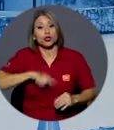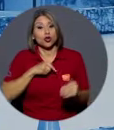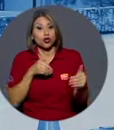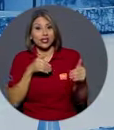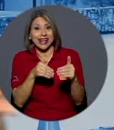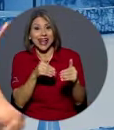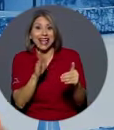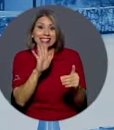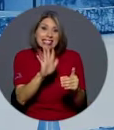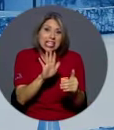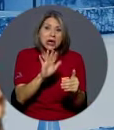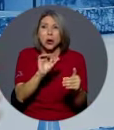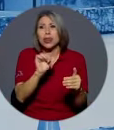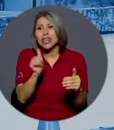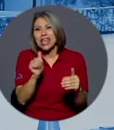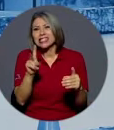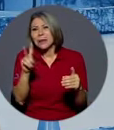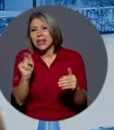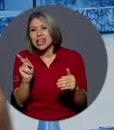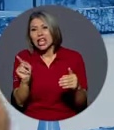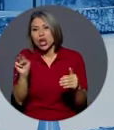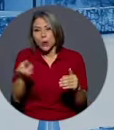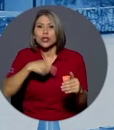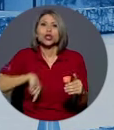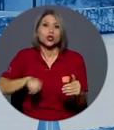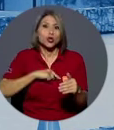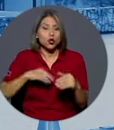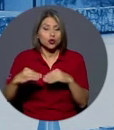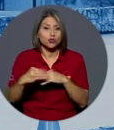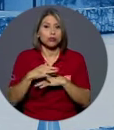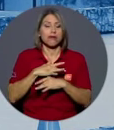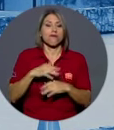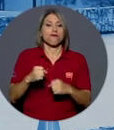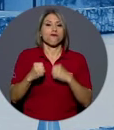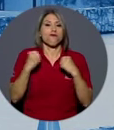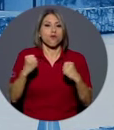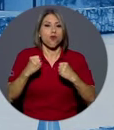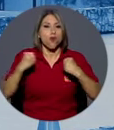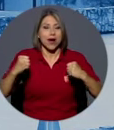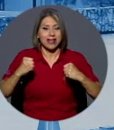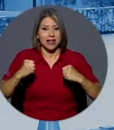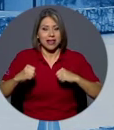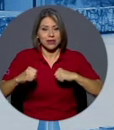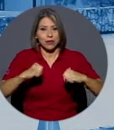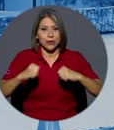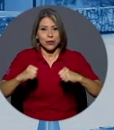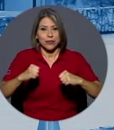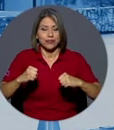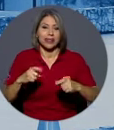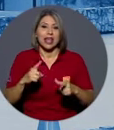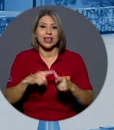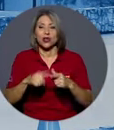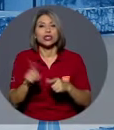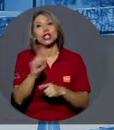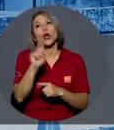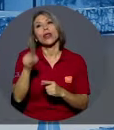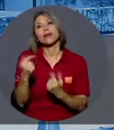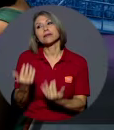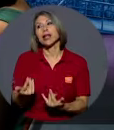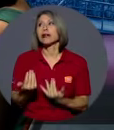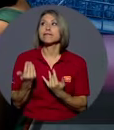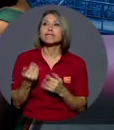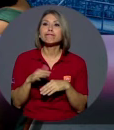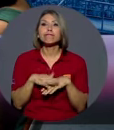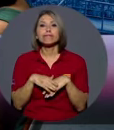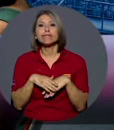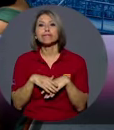estamos a distancia de 5, 10 kilómetros, 20 kilómetros, todavía recibimos esa fuerte aceleración. Entonces, de nuevo, no hay que esperar